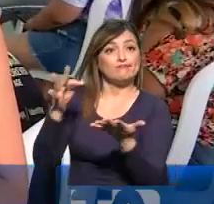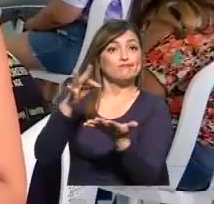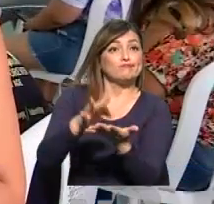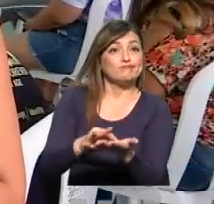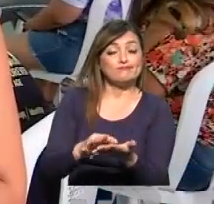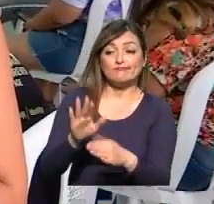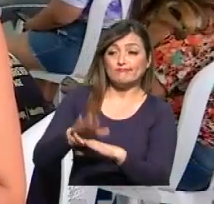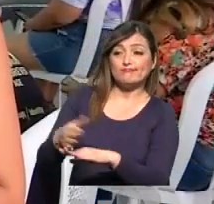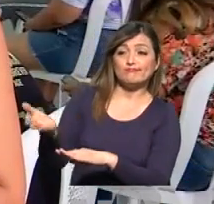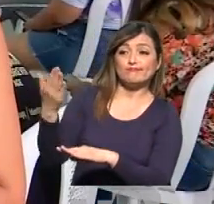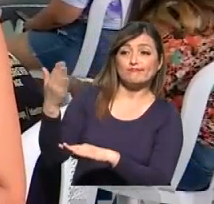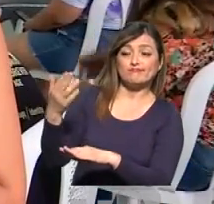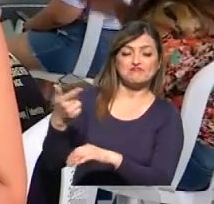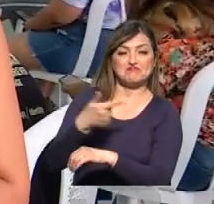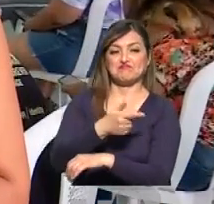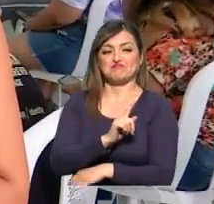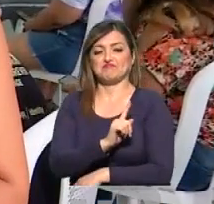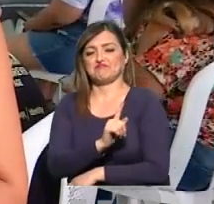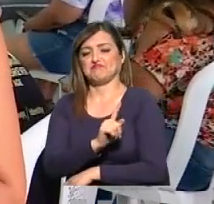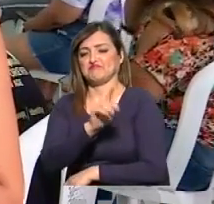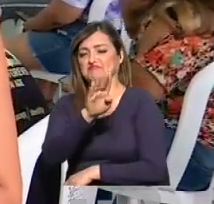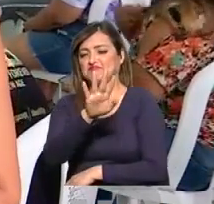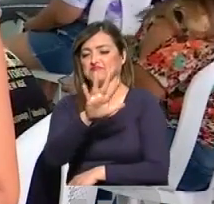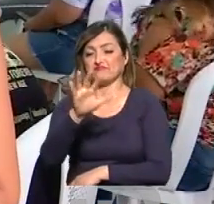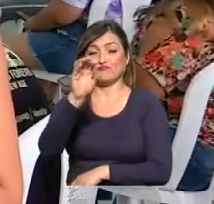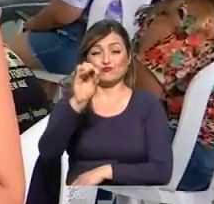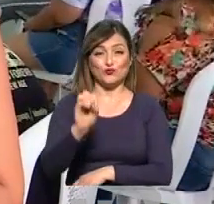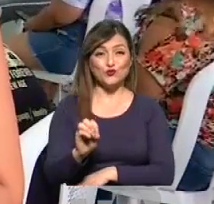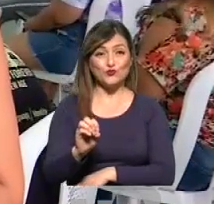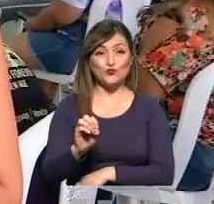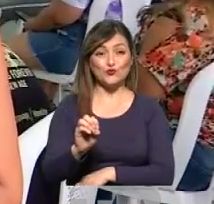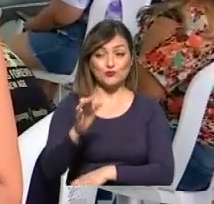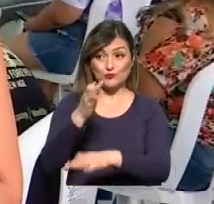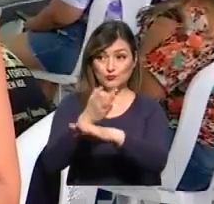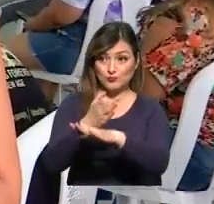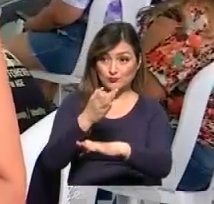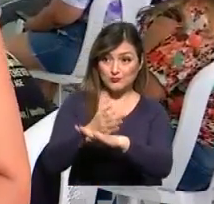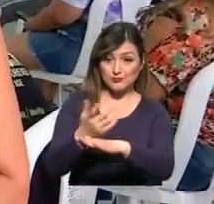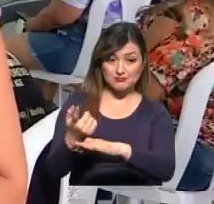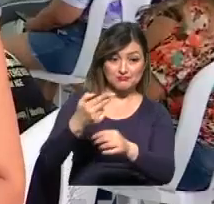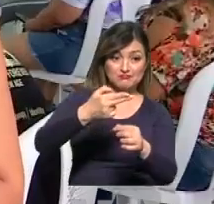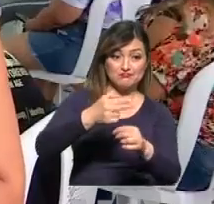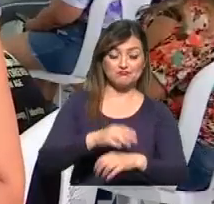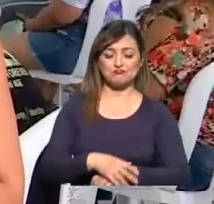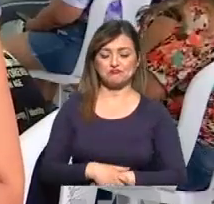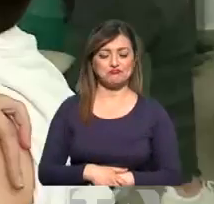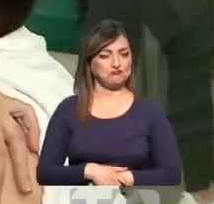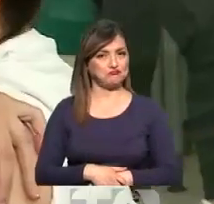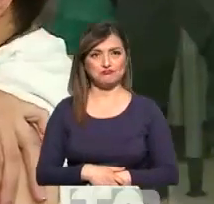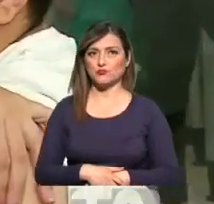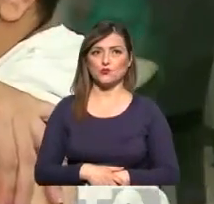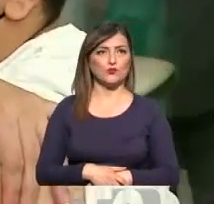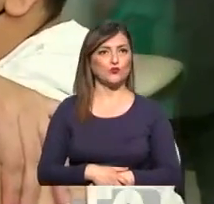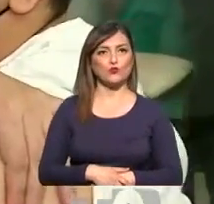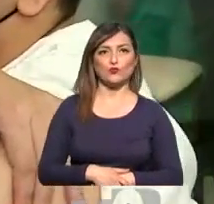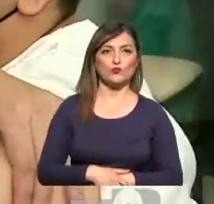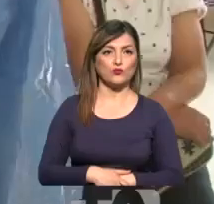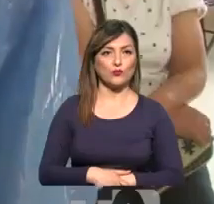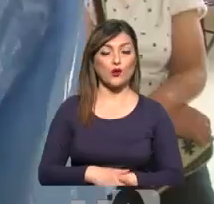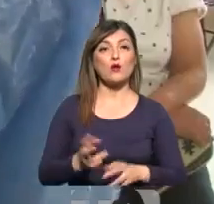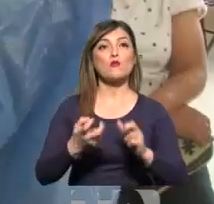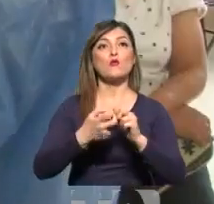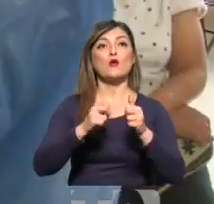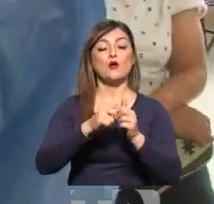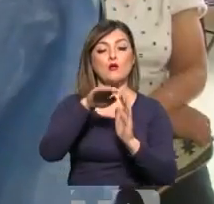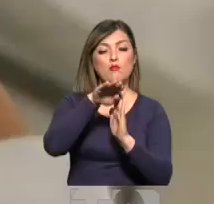decir, el 45% de la población a la que ya se le asignó una vacuna no ha asistido a su cita. Para disminuir esa cifra,